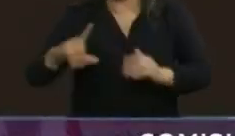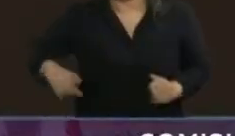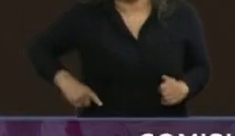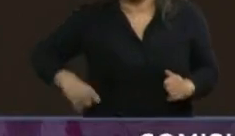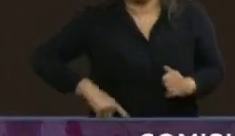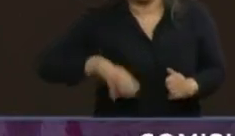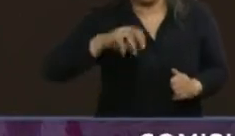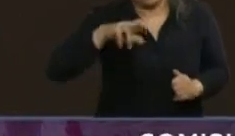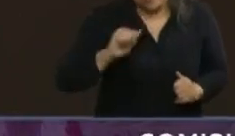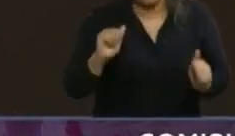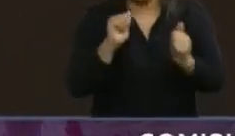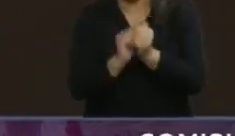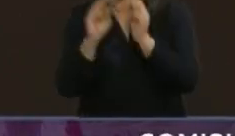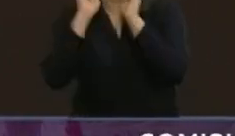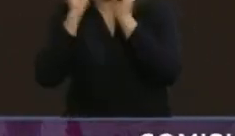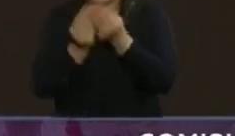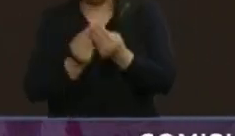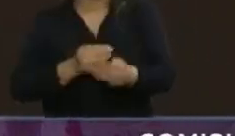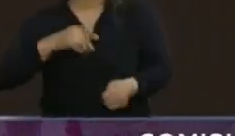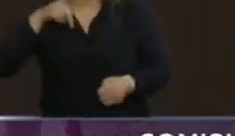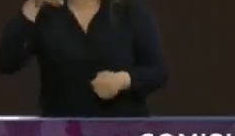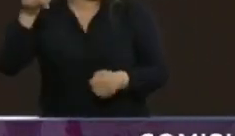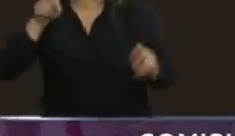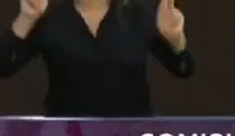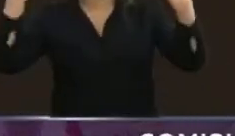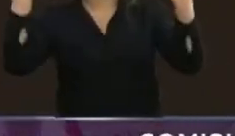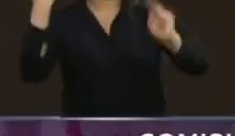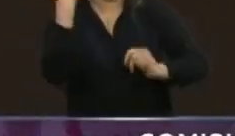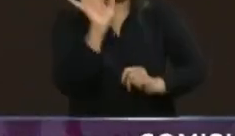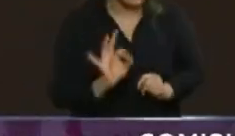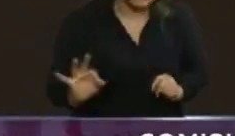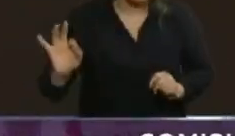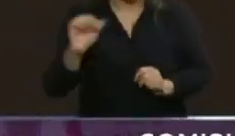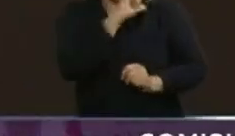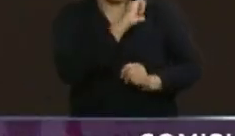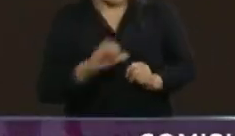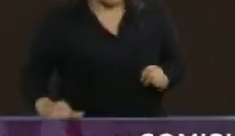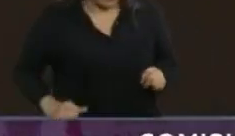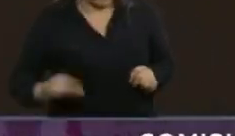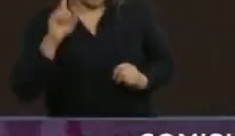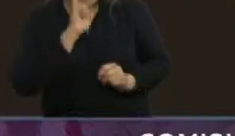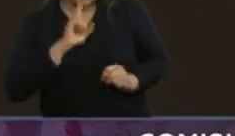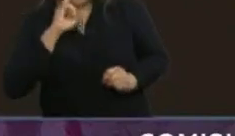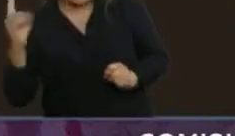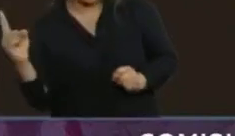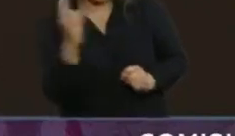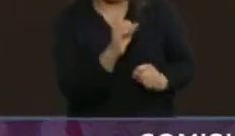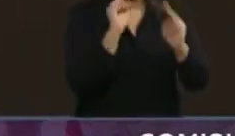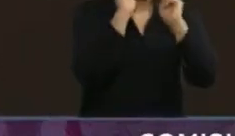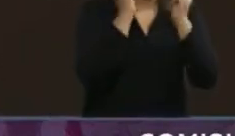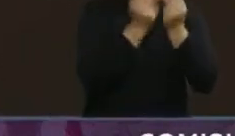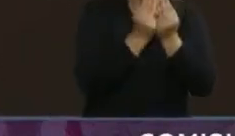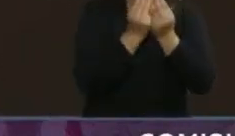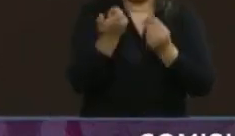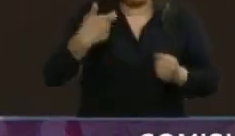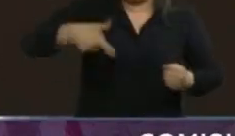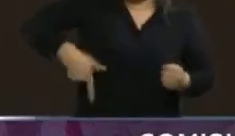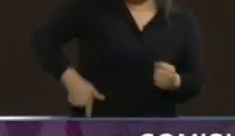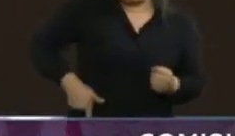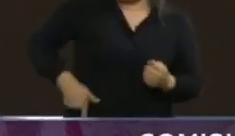Morena. Sí, en Chilpancingo, la alcaldesa reunida con un criminal con una pistola en el